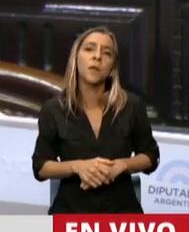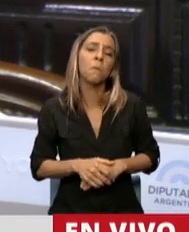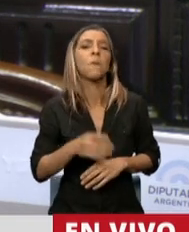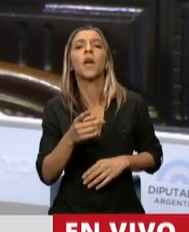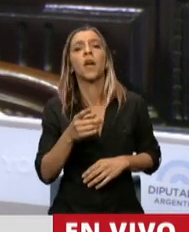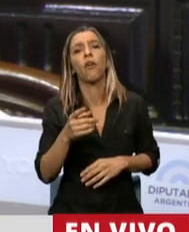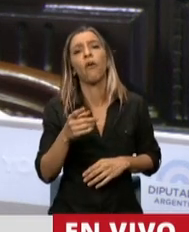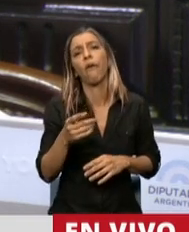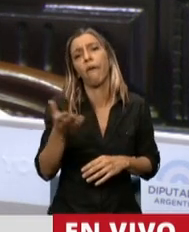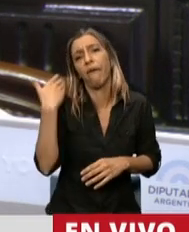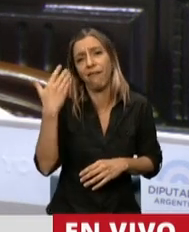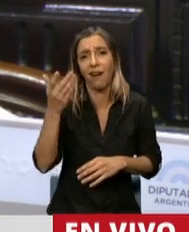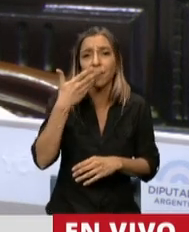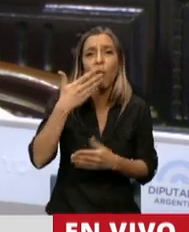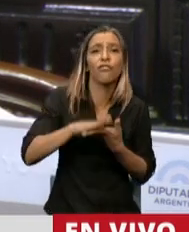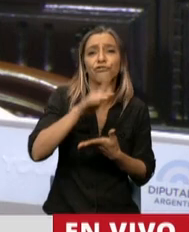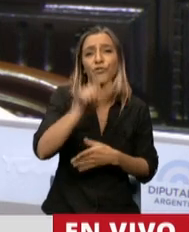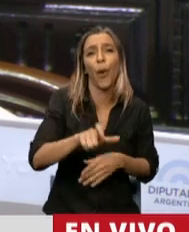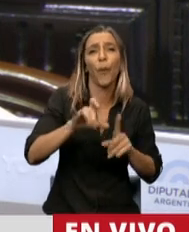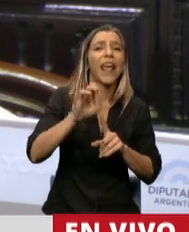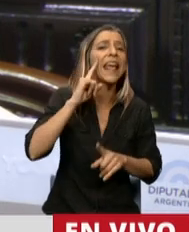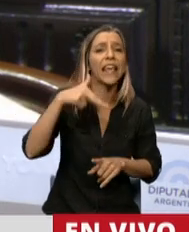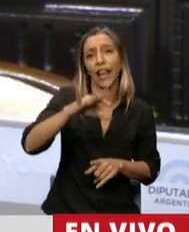Quino 2 horas.